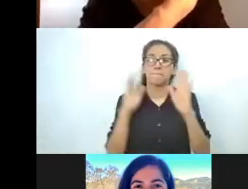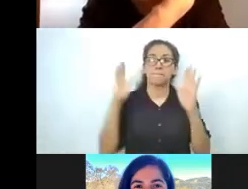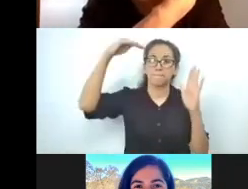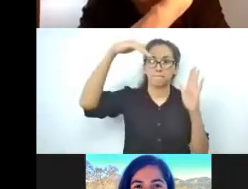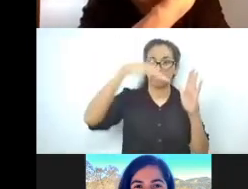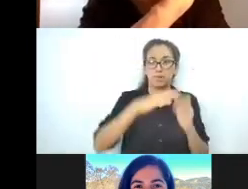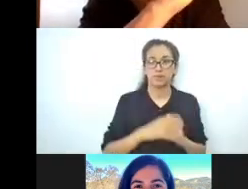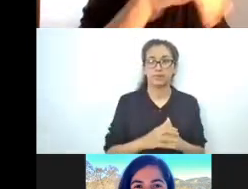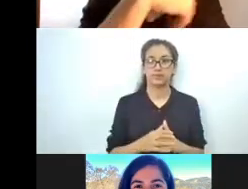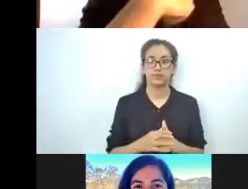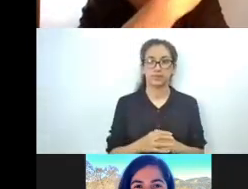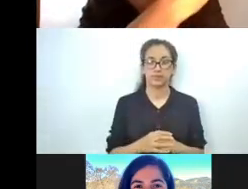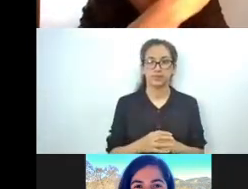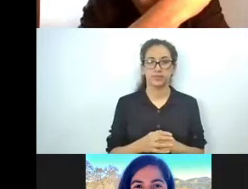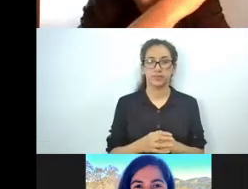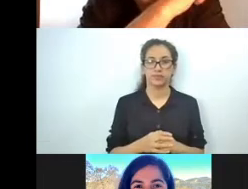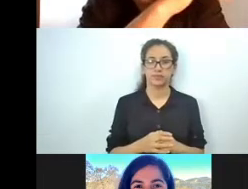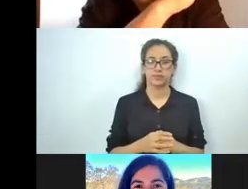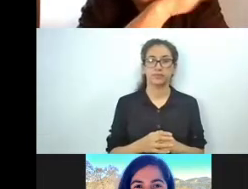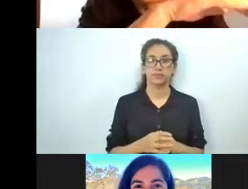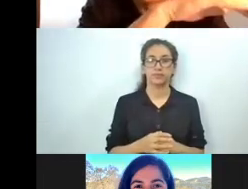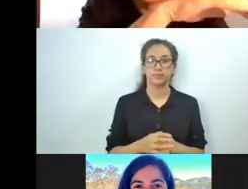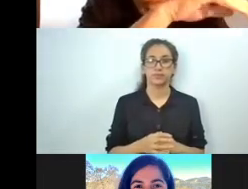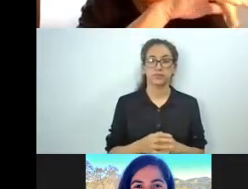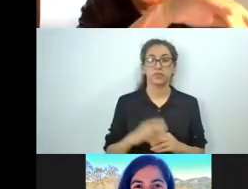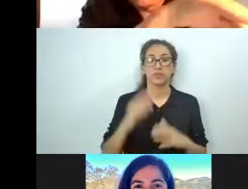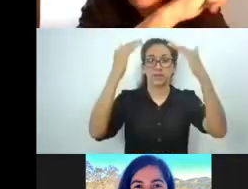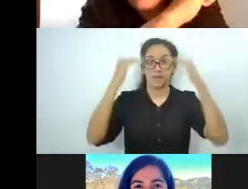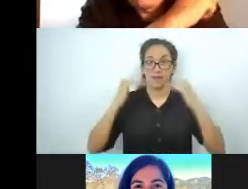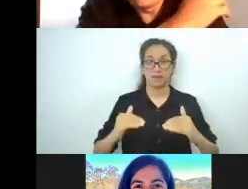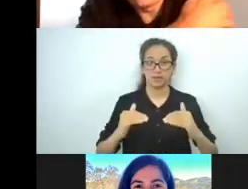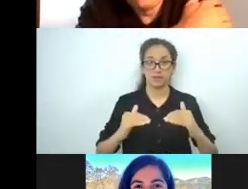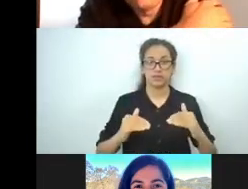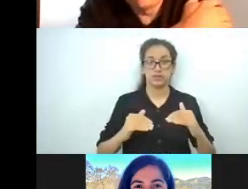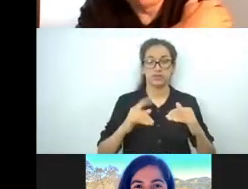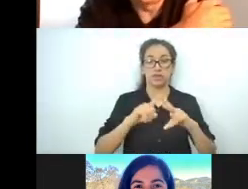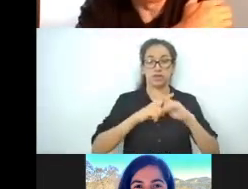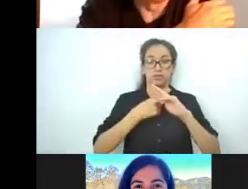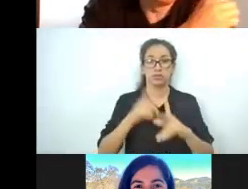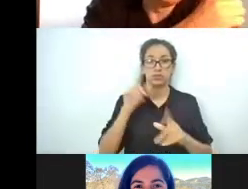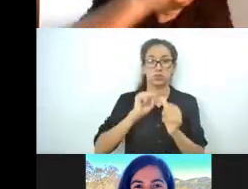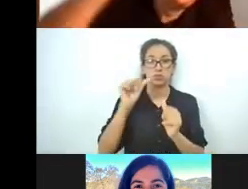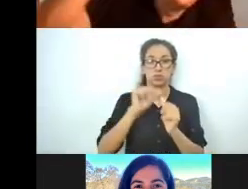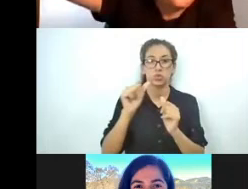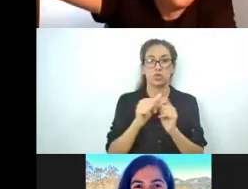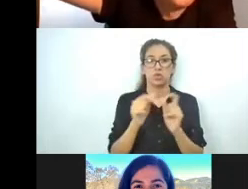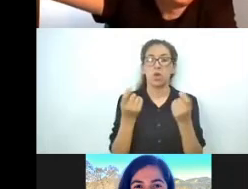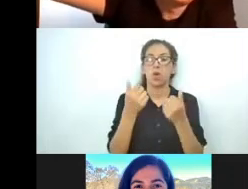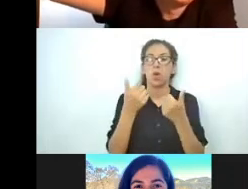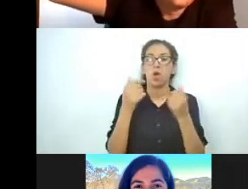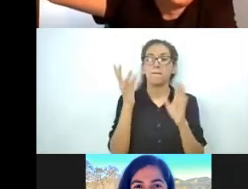sexual comparativamente con años previos. Y en la tabla de abajo aparece el número de parejas, ¿no?